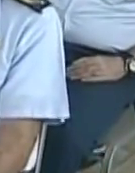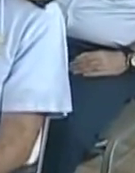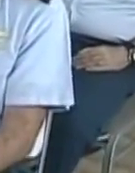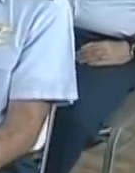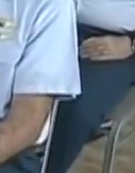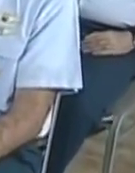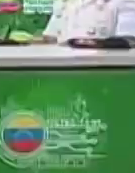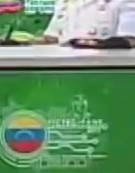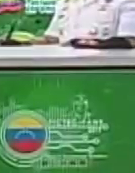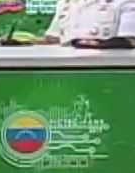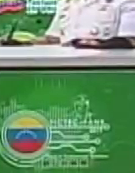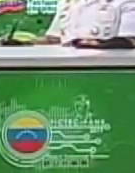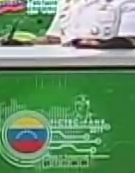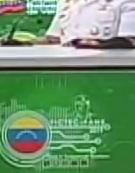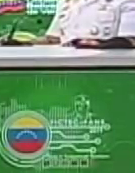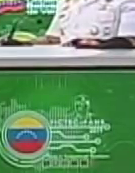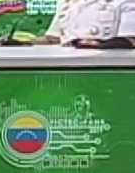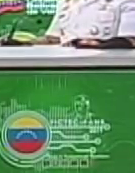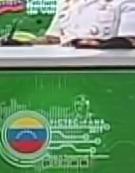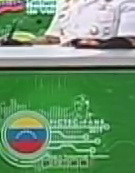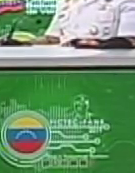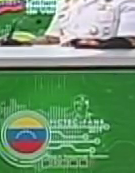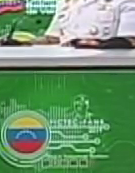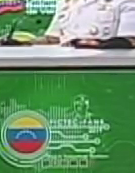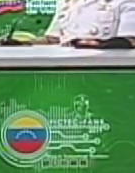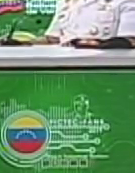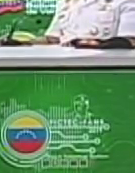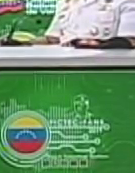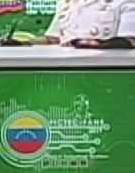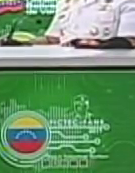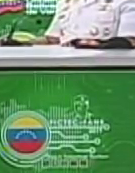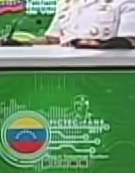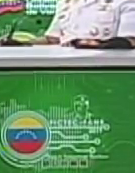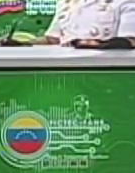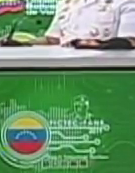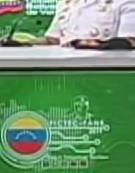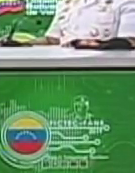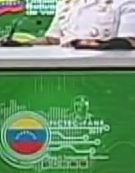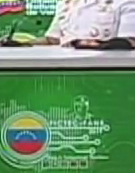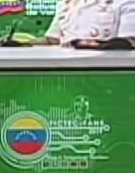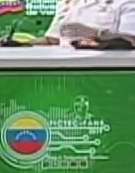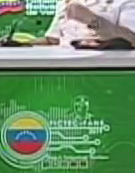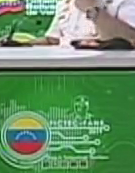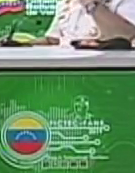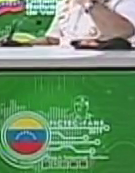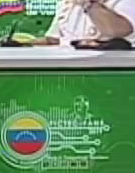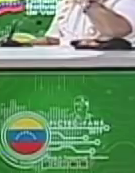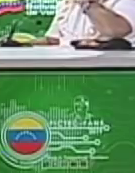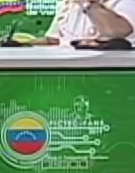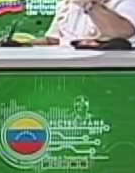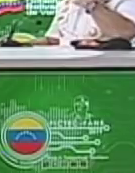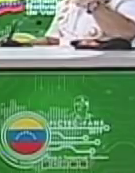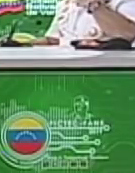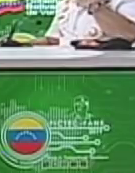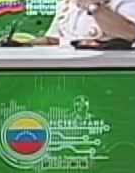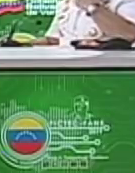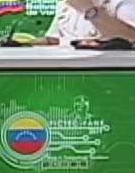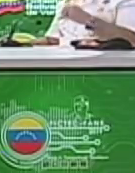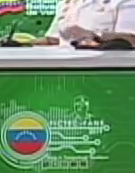hermanados. Quiero ya hoy mismo el primer punto de cuenta de las inversiones que hay que hacer para